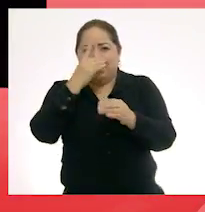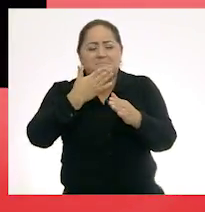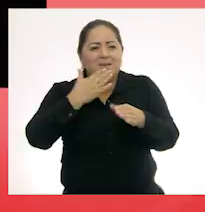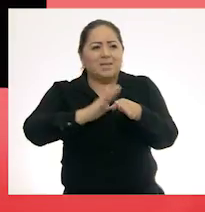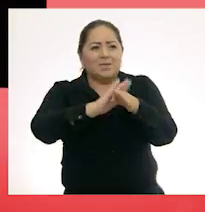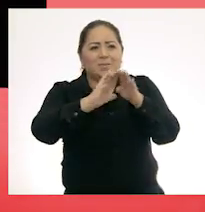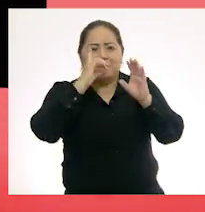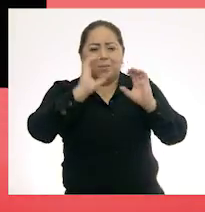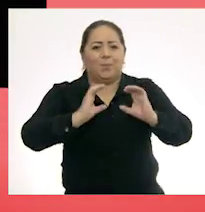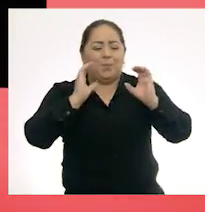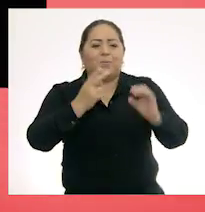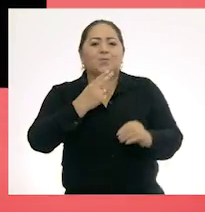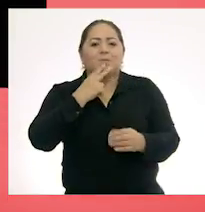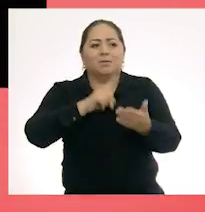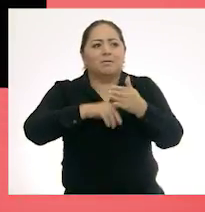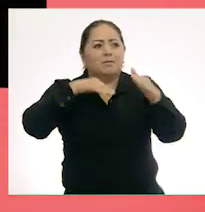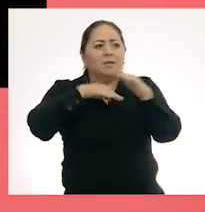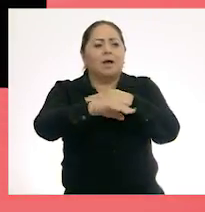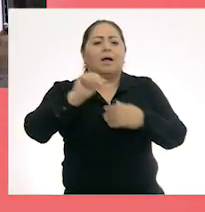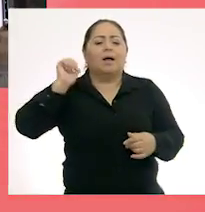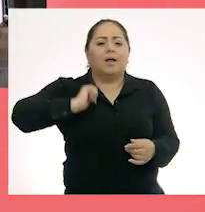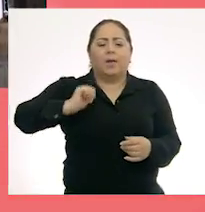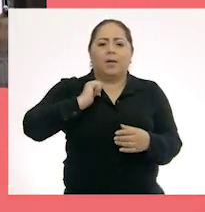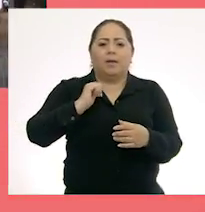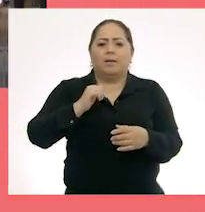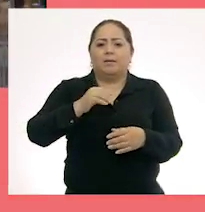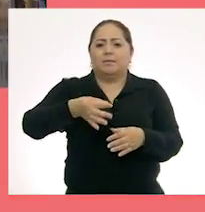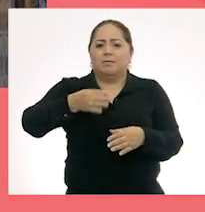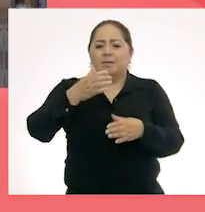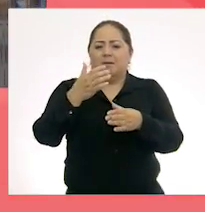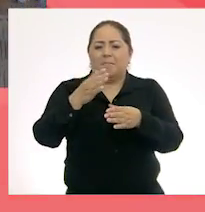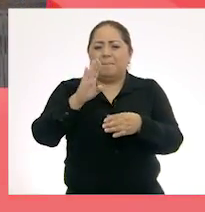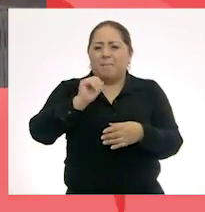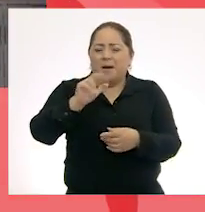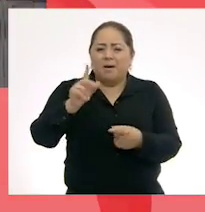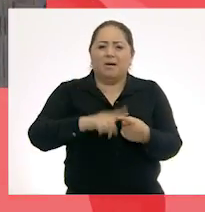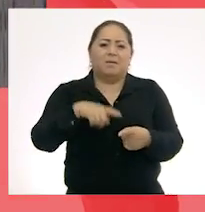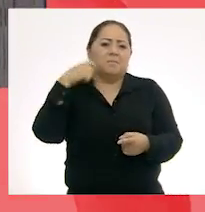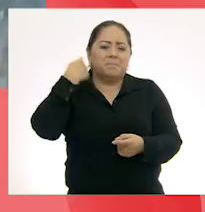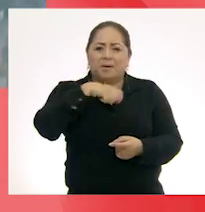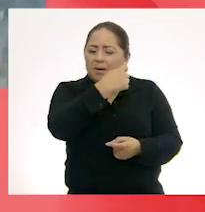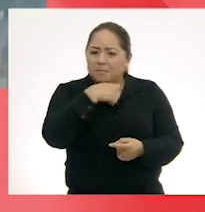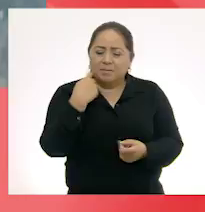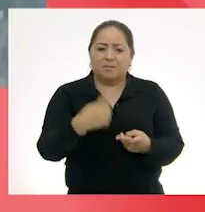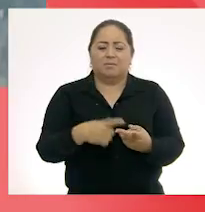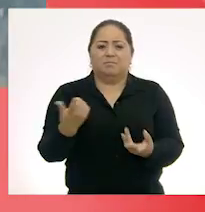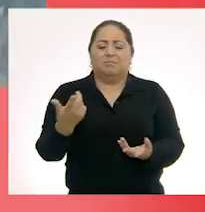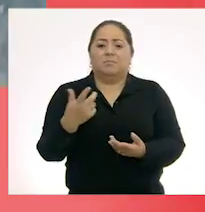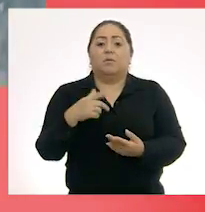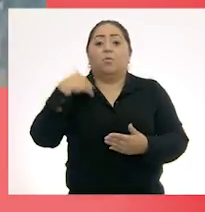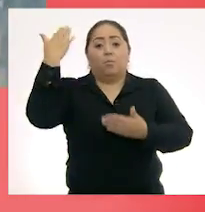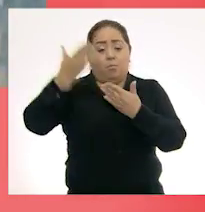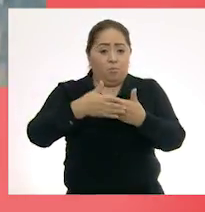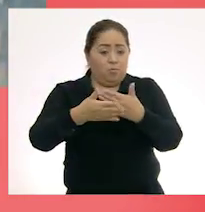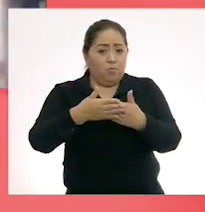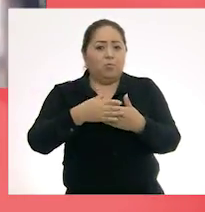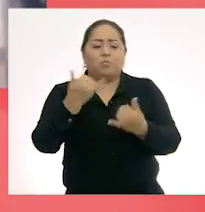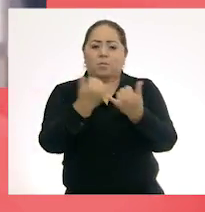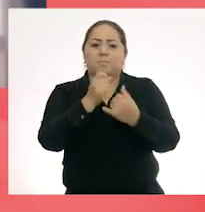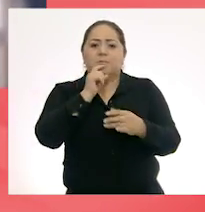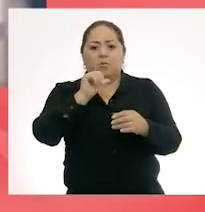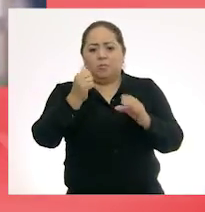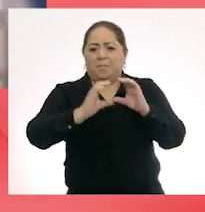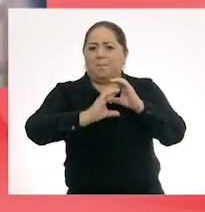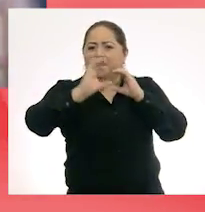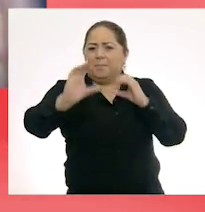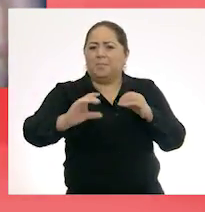uno, como lo que es la cantina antigua, la botica, una barbería. Próximamente vamos a tener un